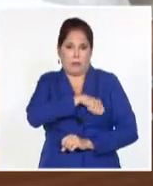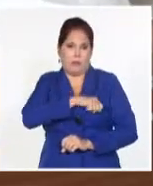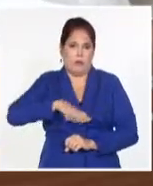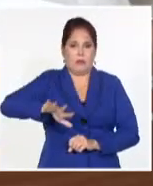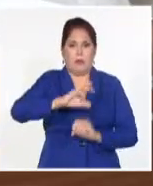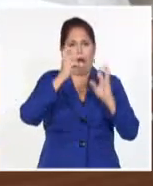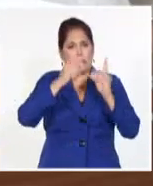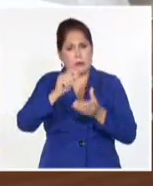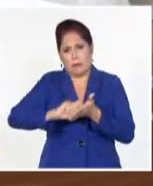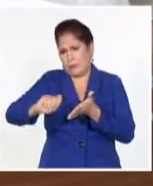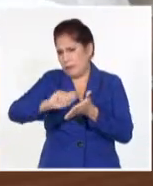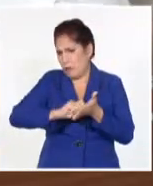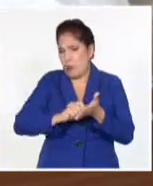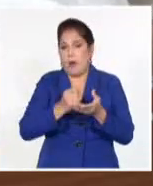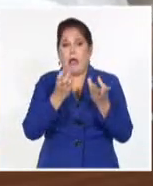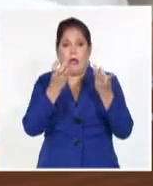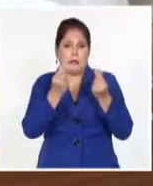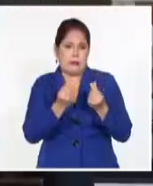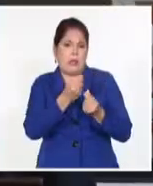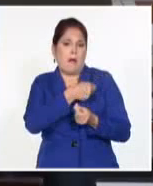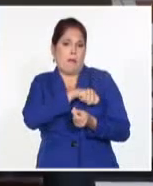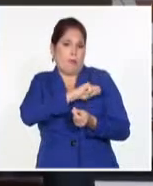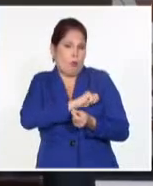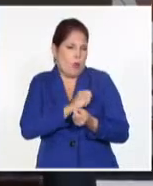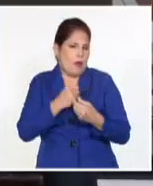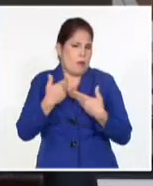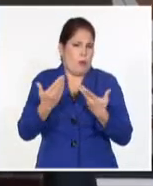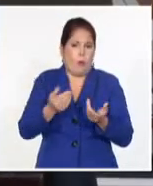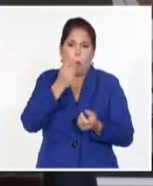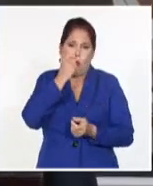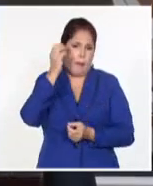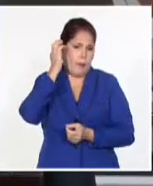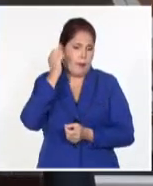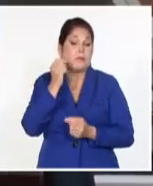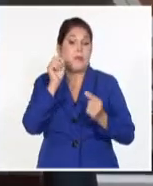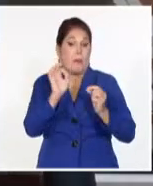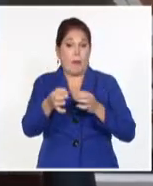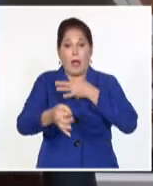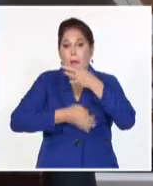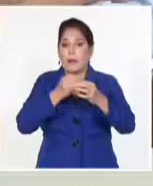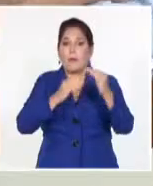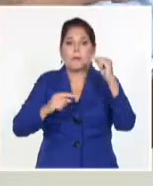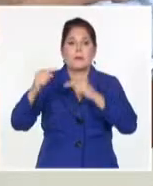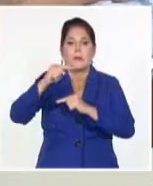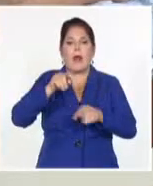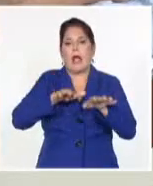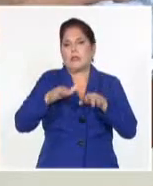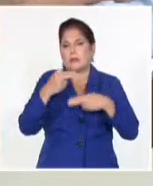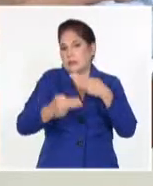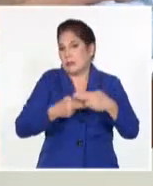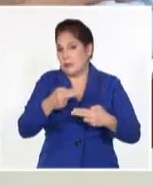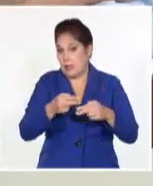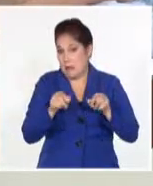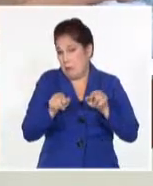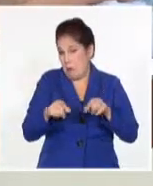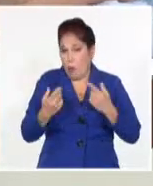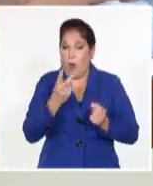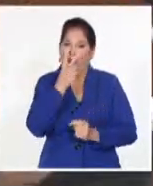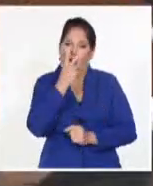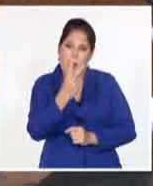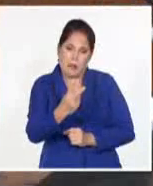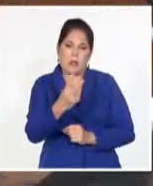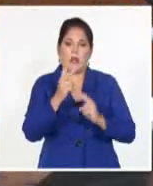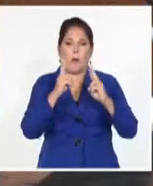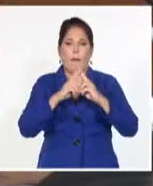y Planificación, Mildred Granadillo, se refirió a las principales acciones realizadas, entre ellas la atención a la